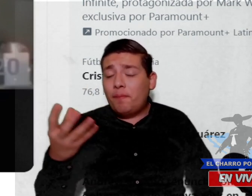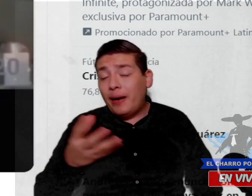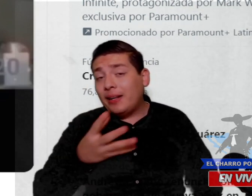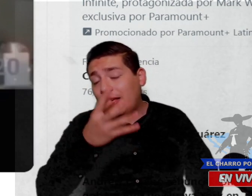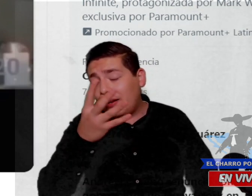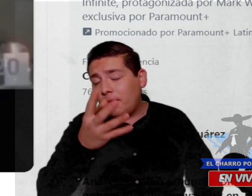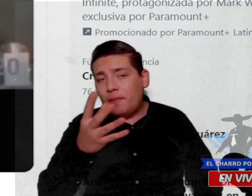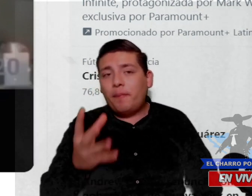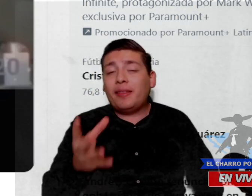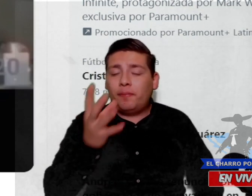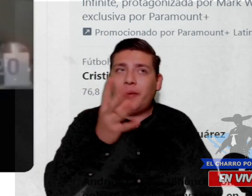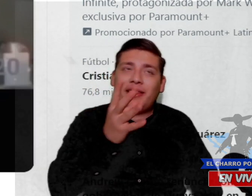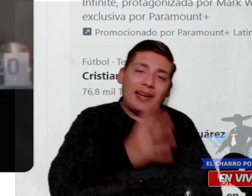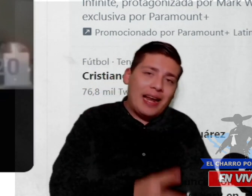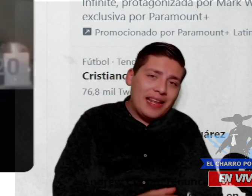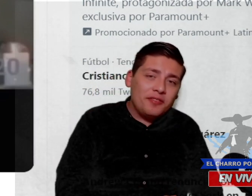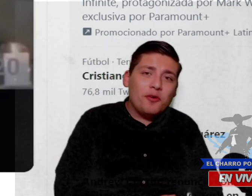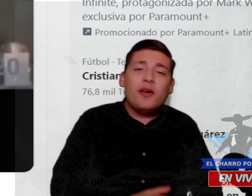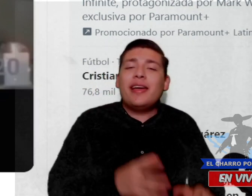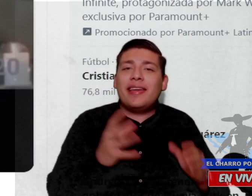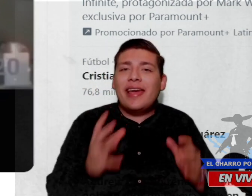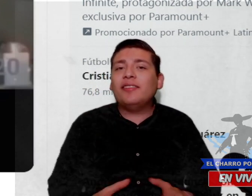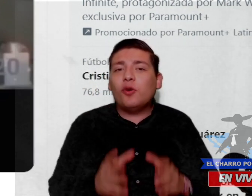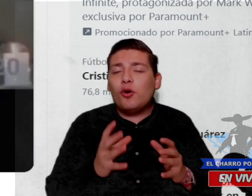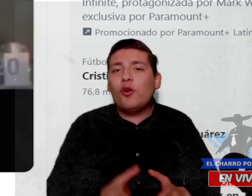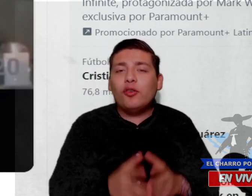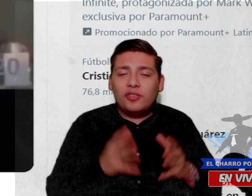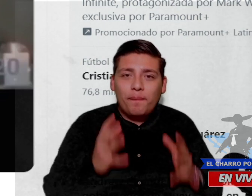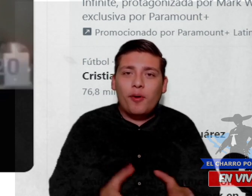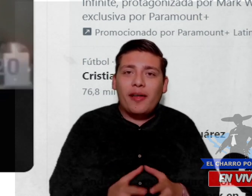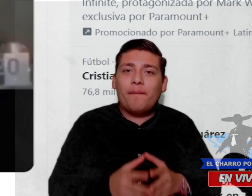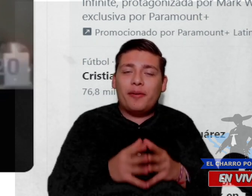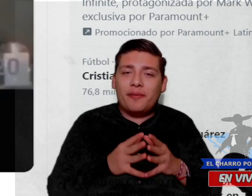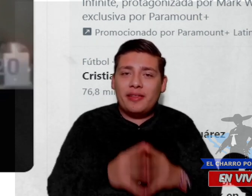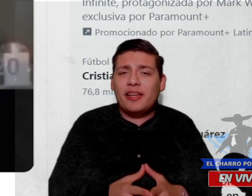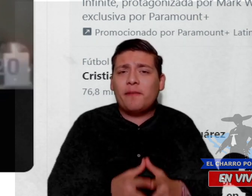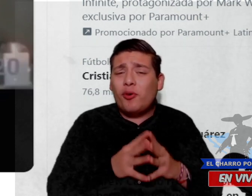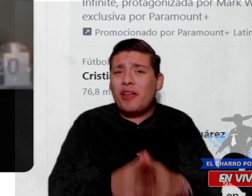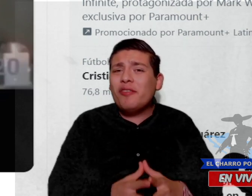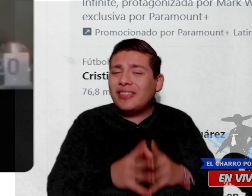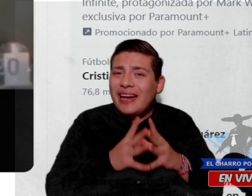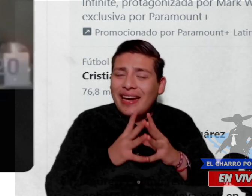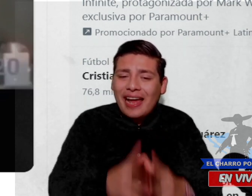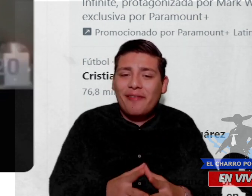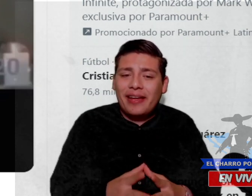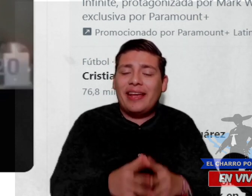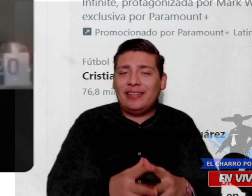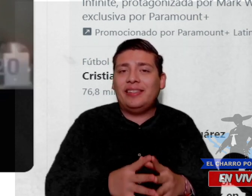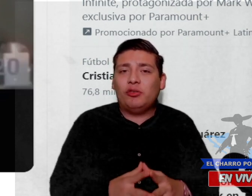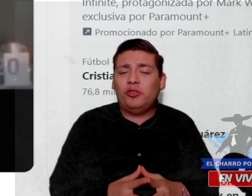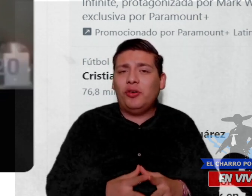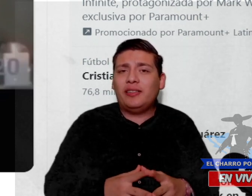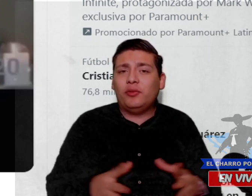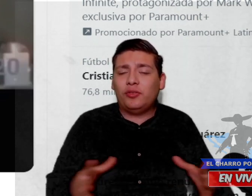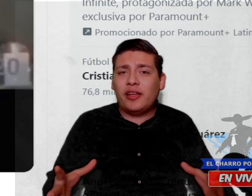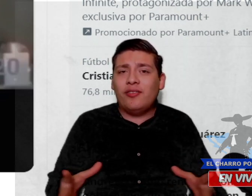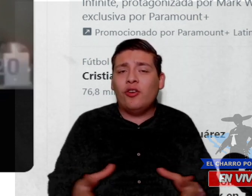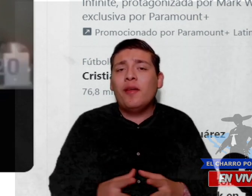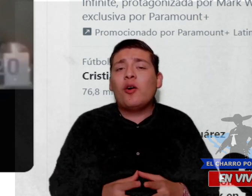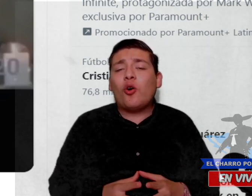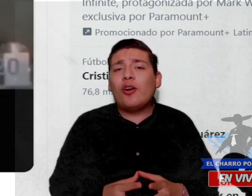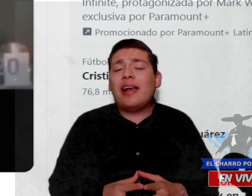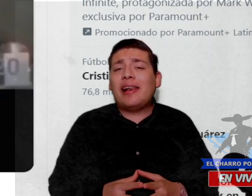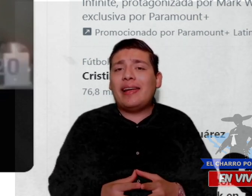paternalismo. Y esto no se puede permitir. Por ello es tan grave esta situación que está